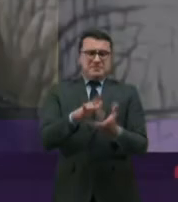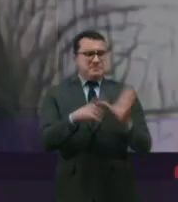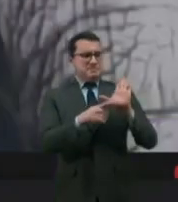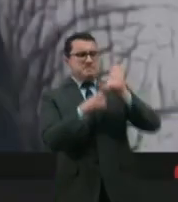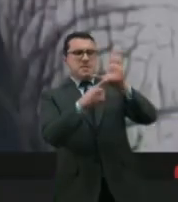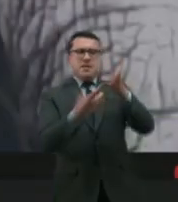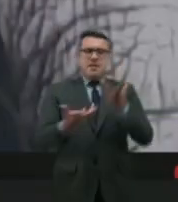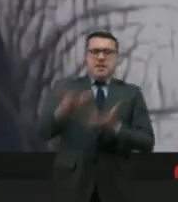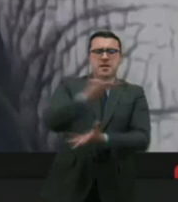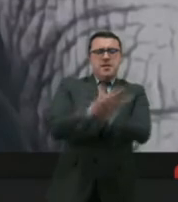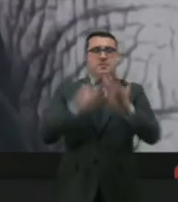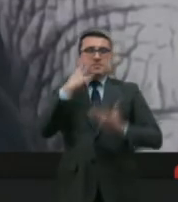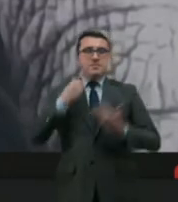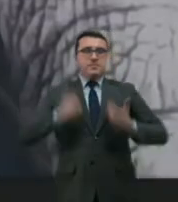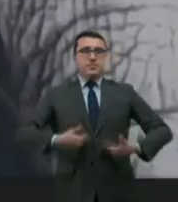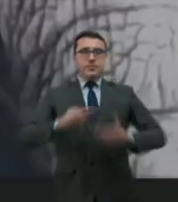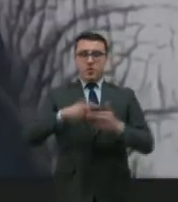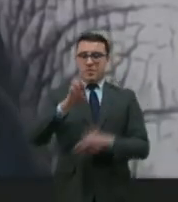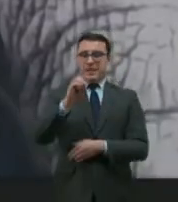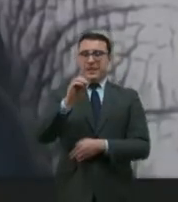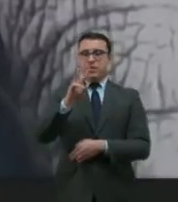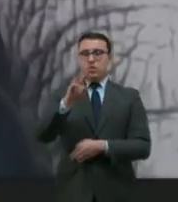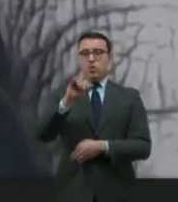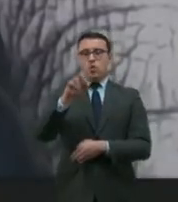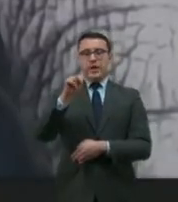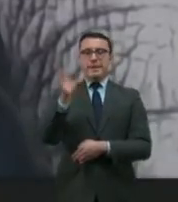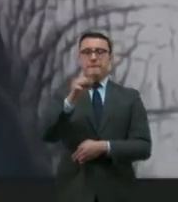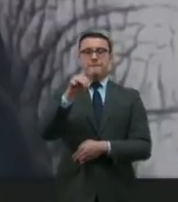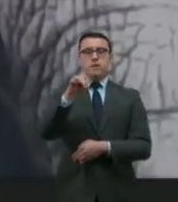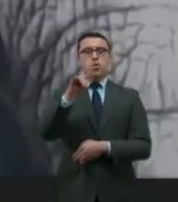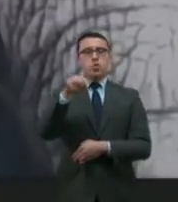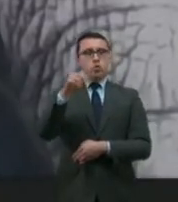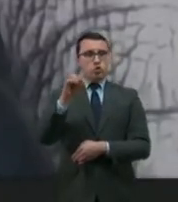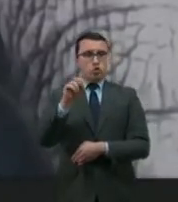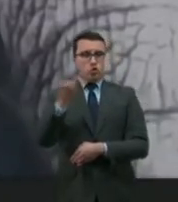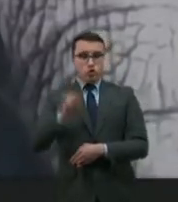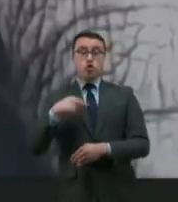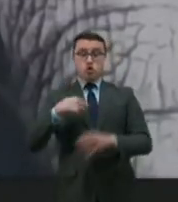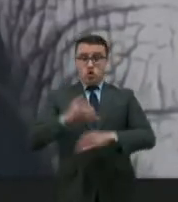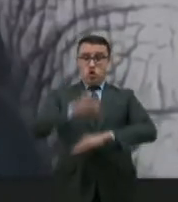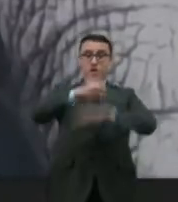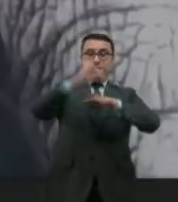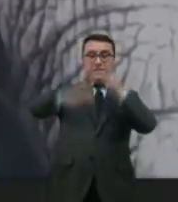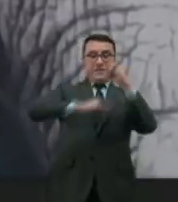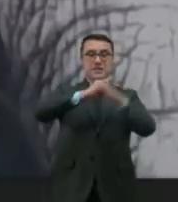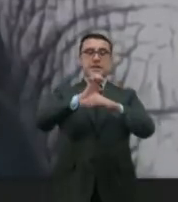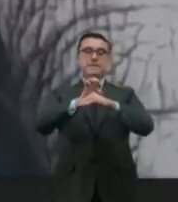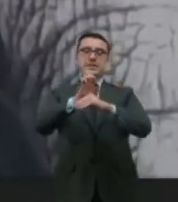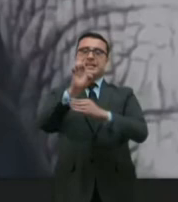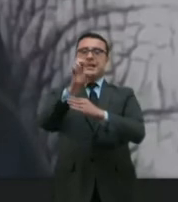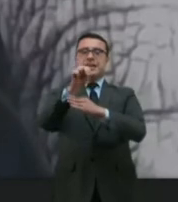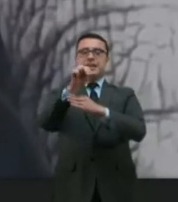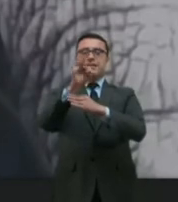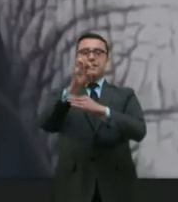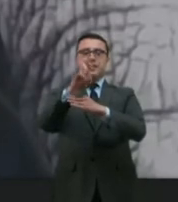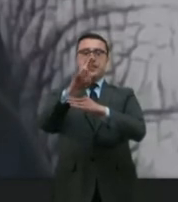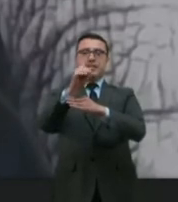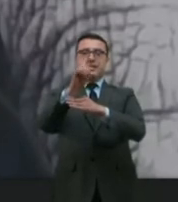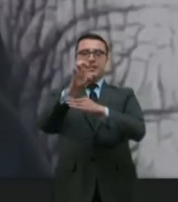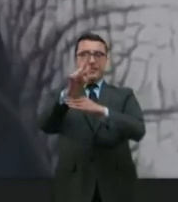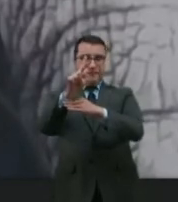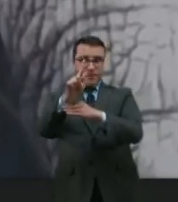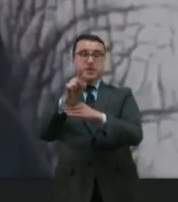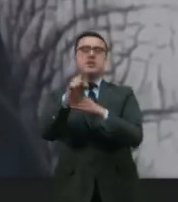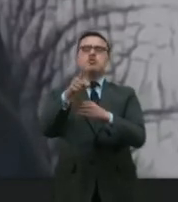nuestra experiencia. Mi nombre es Edwin Muñoz, soy el director internacional de Enterdev y quiero que cierren los ojos y se